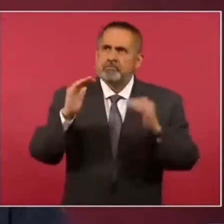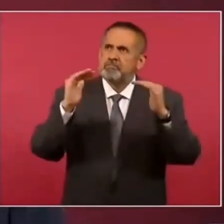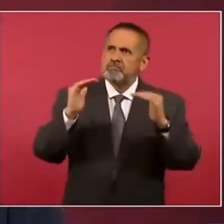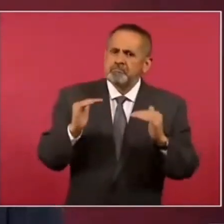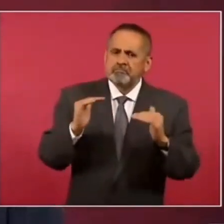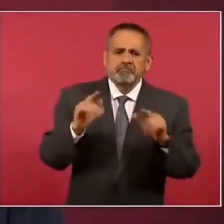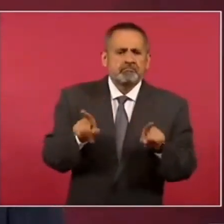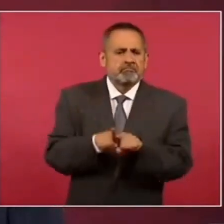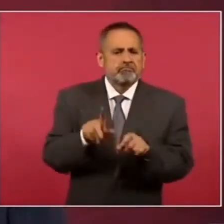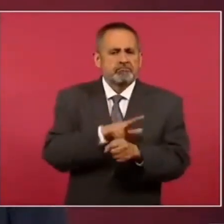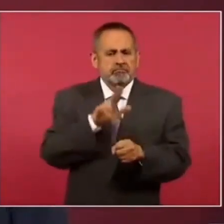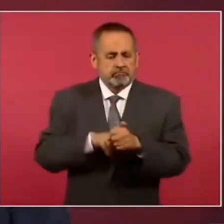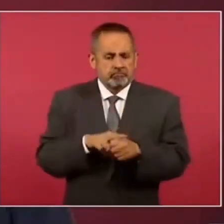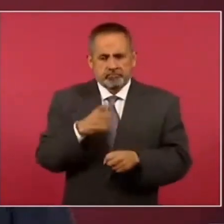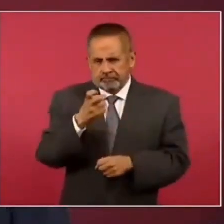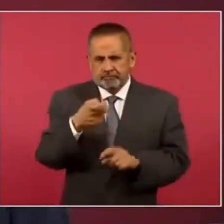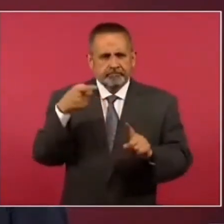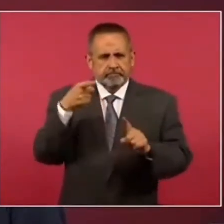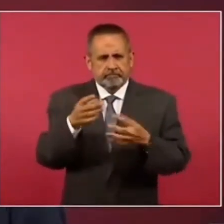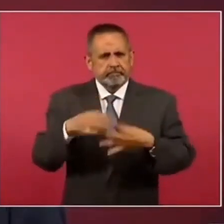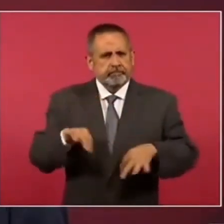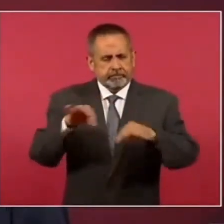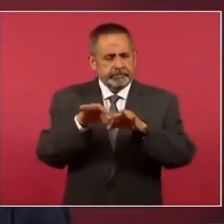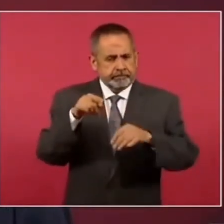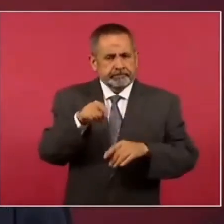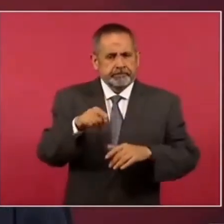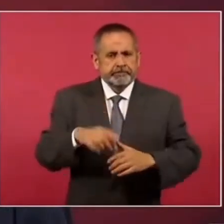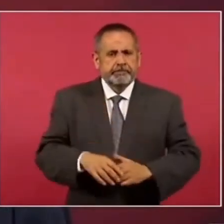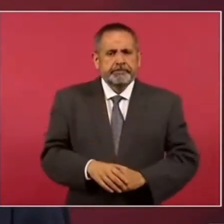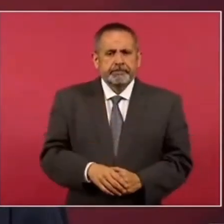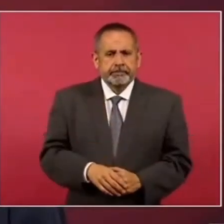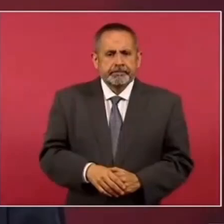Eso es lo esencial.